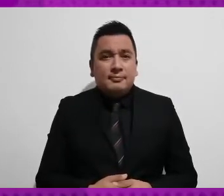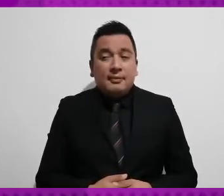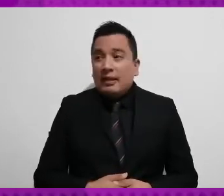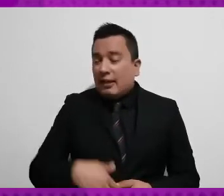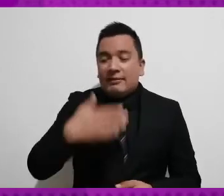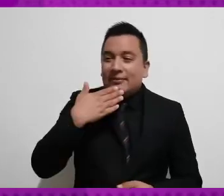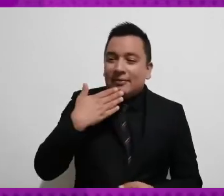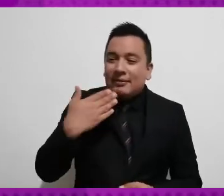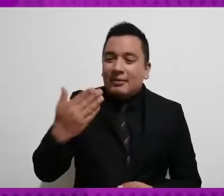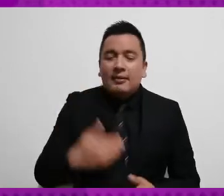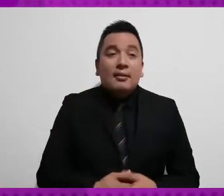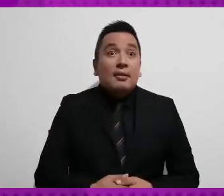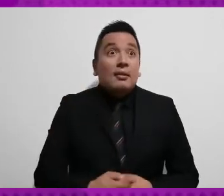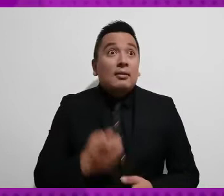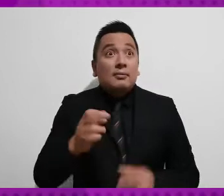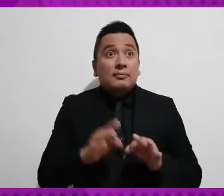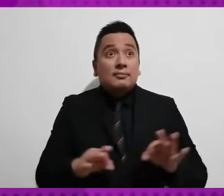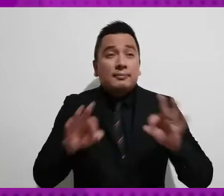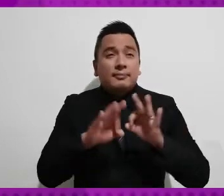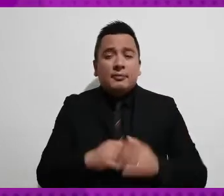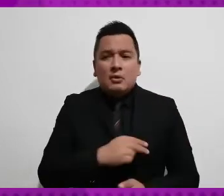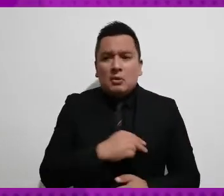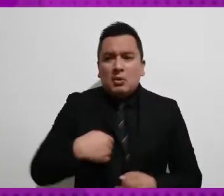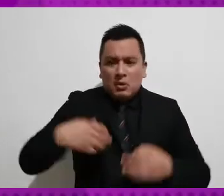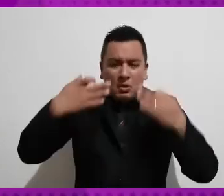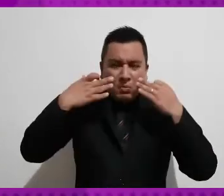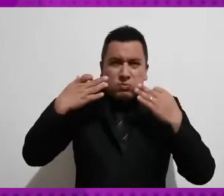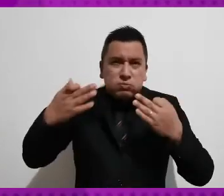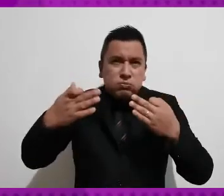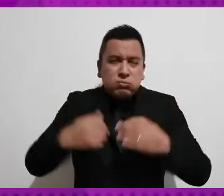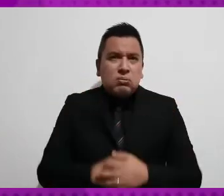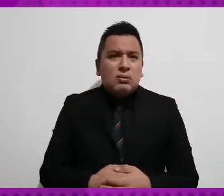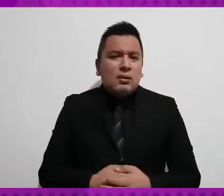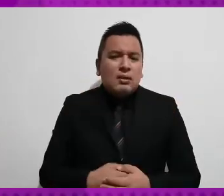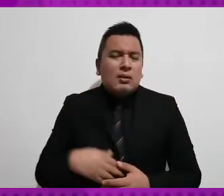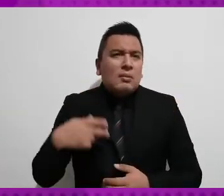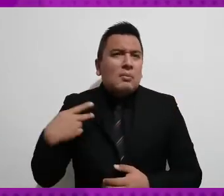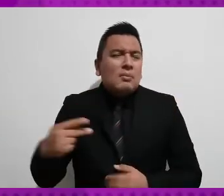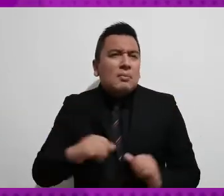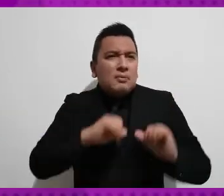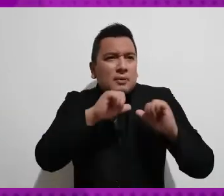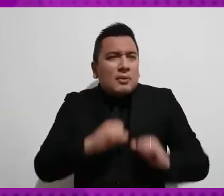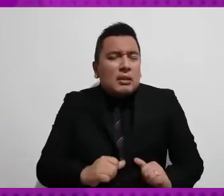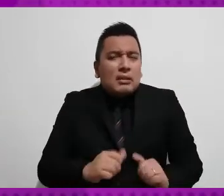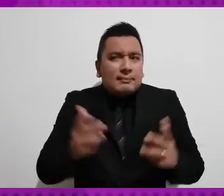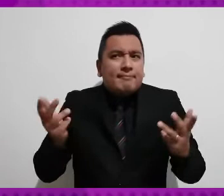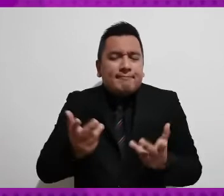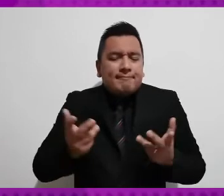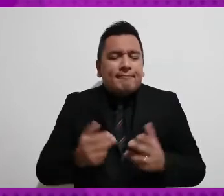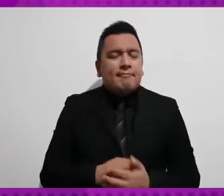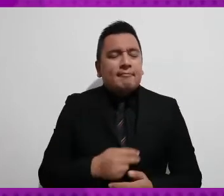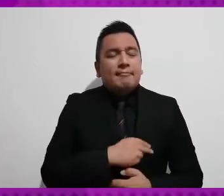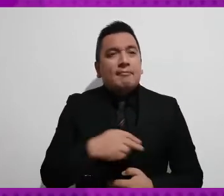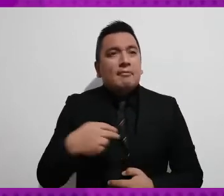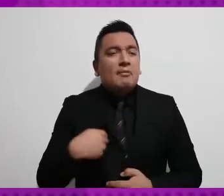Exactamente, Itzel, como lo comentas, es muy importante visibilizar cuáles son las acciones que las autoridades electorales